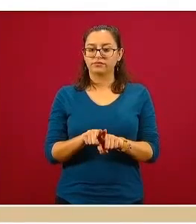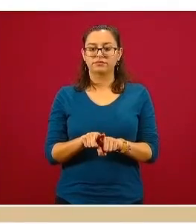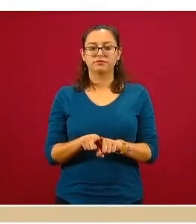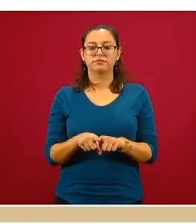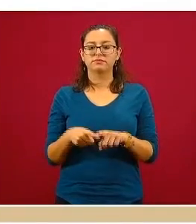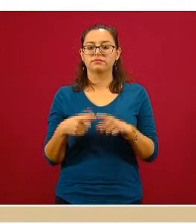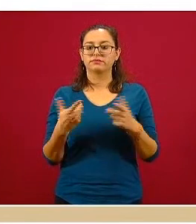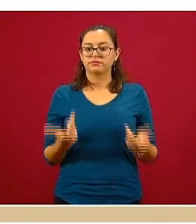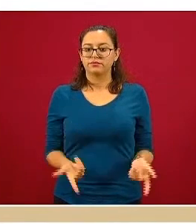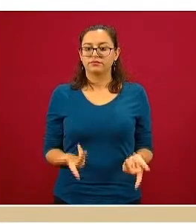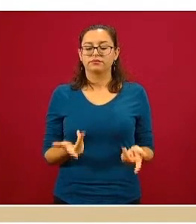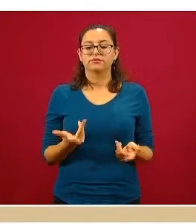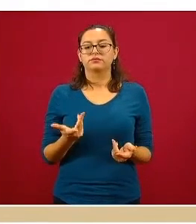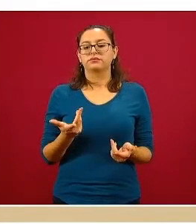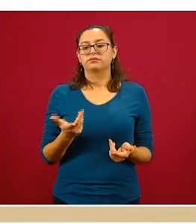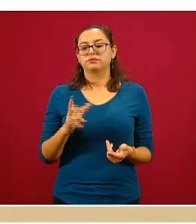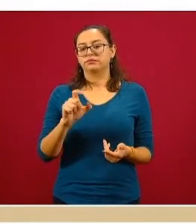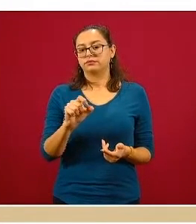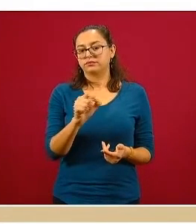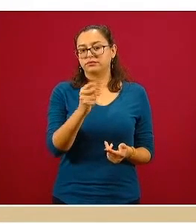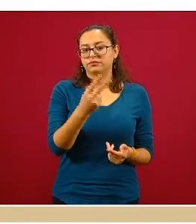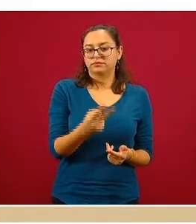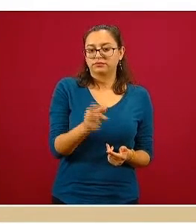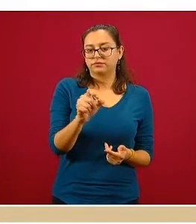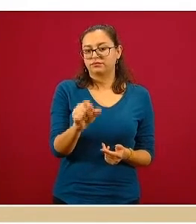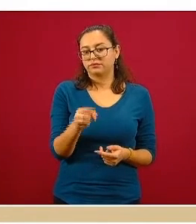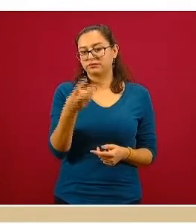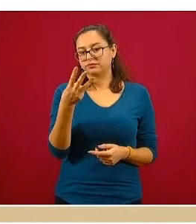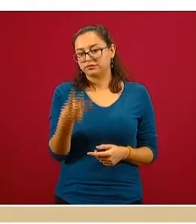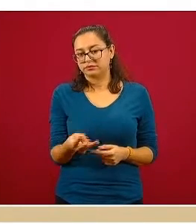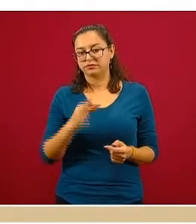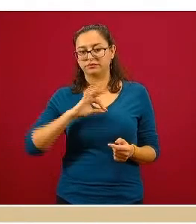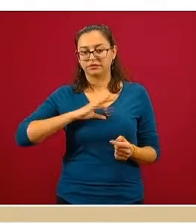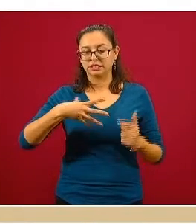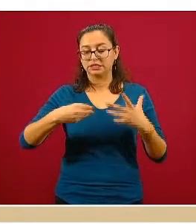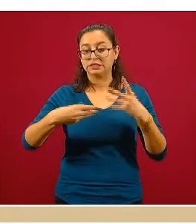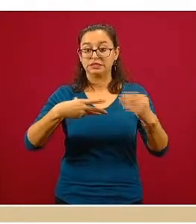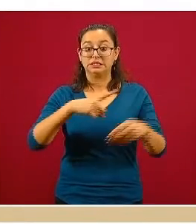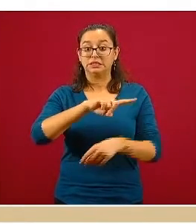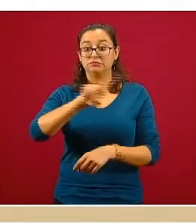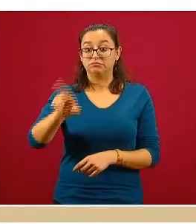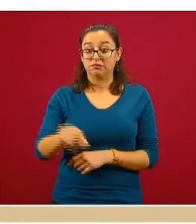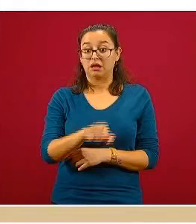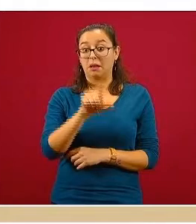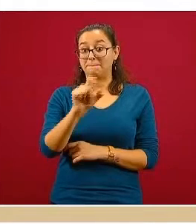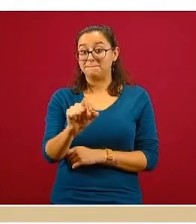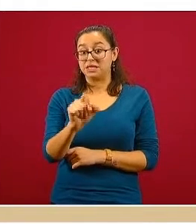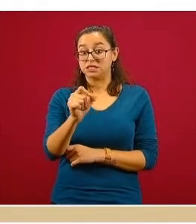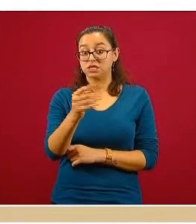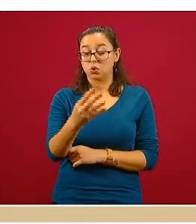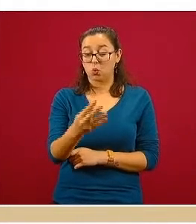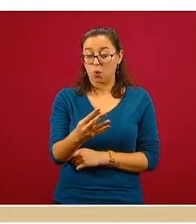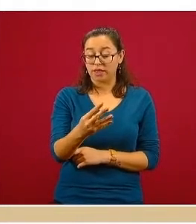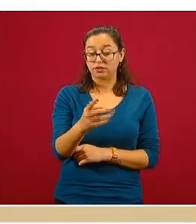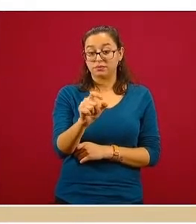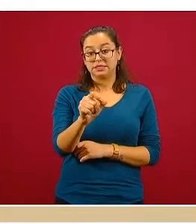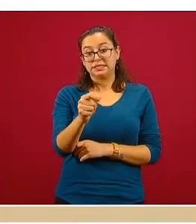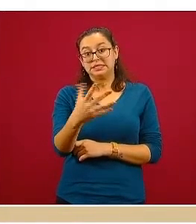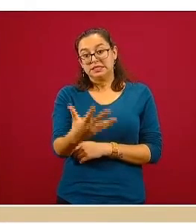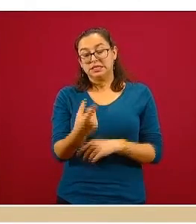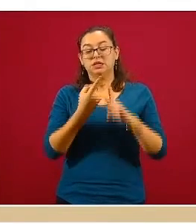transmisión basal hasta la semana 22 y 23 y a partir de la 24 inicia también con una transmisión